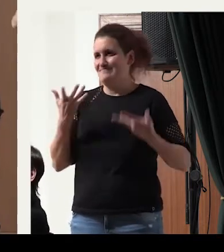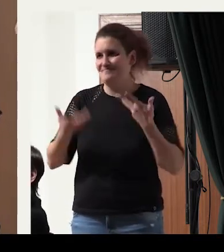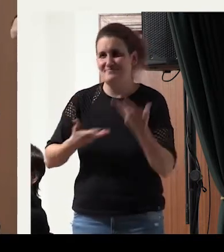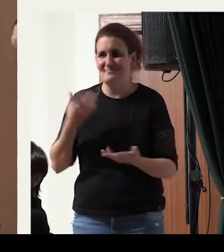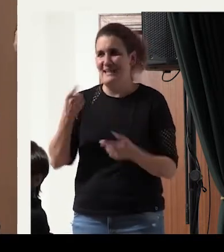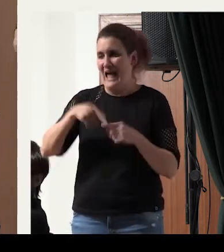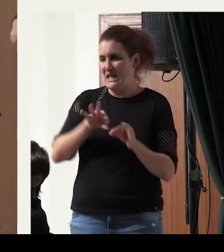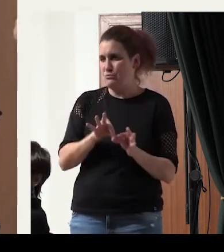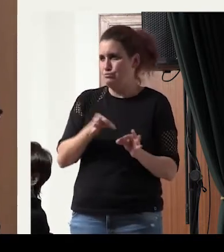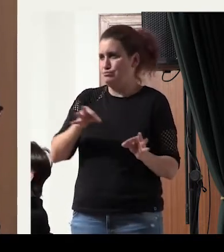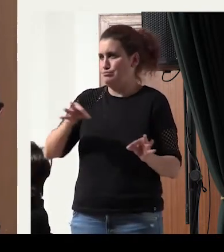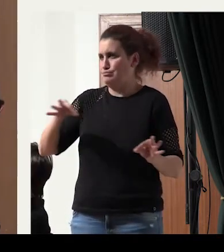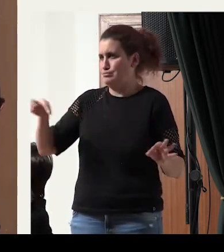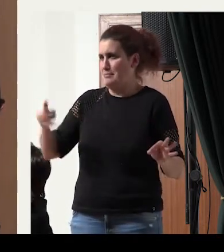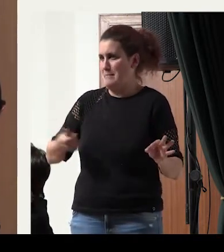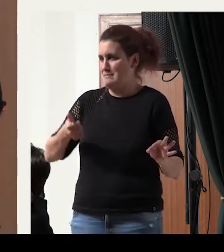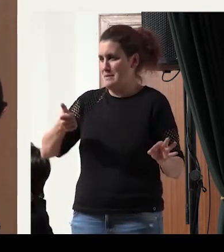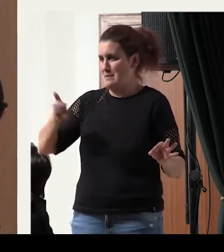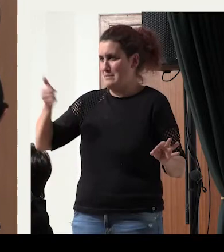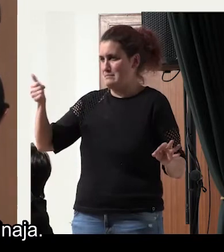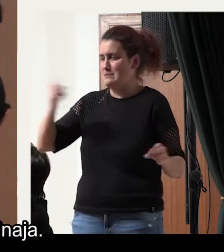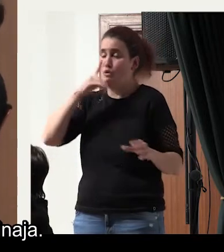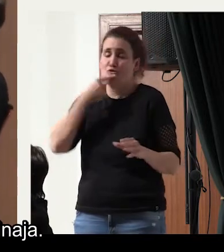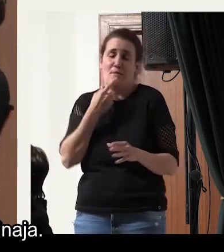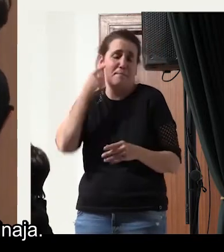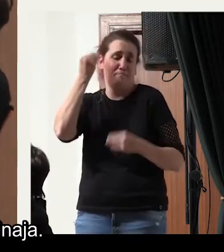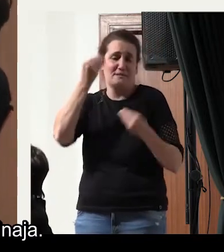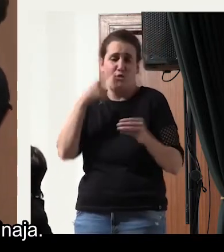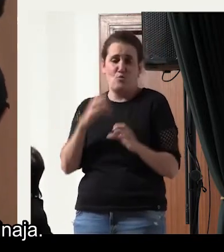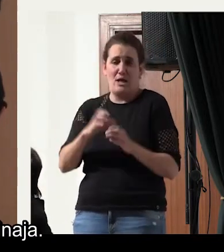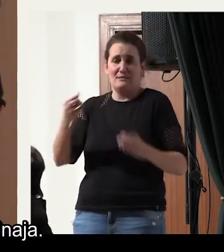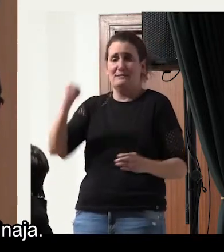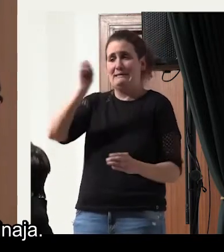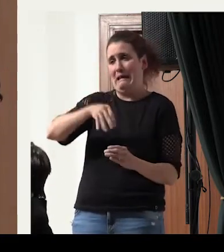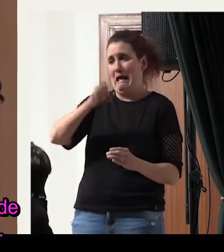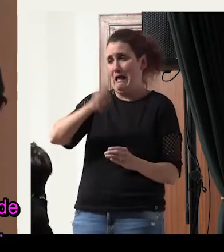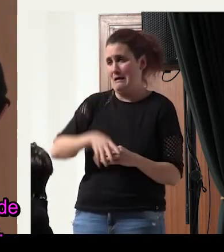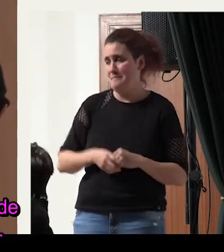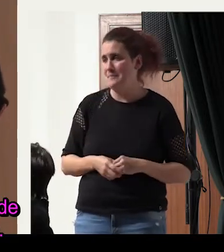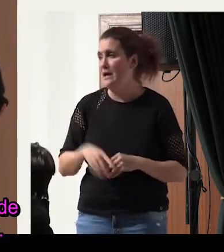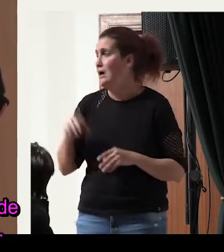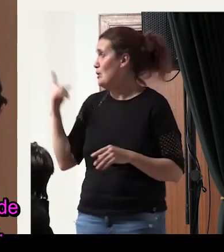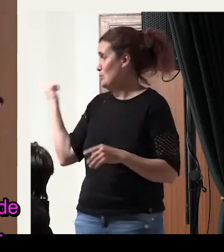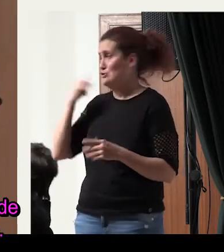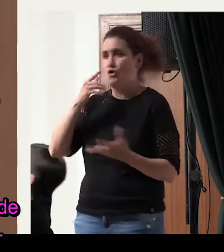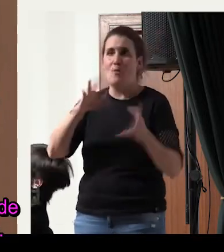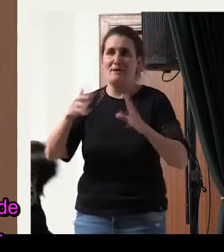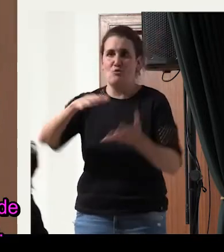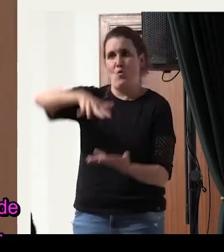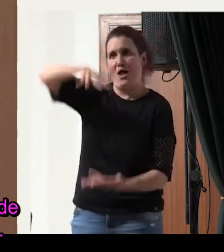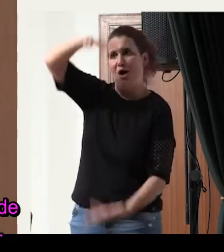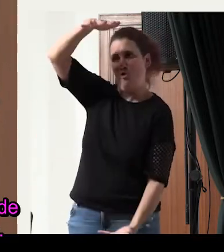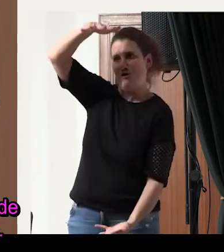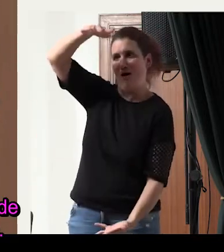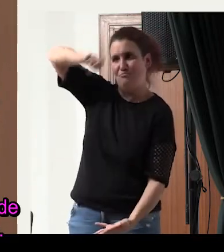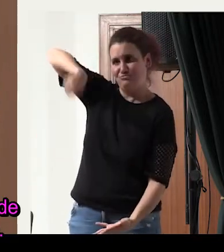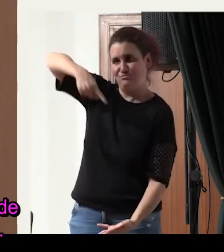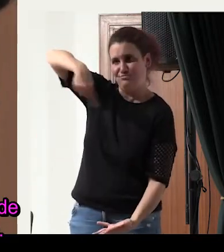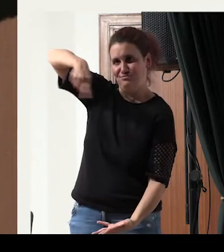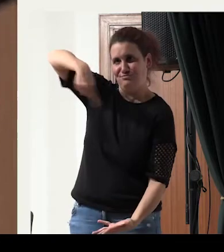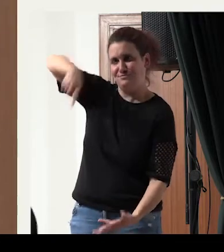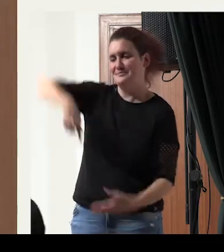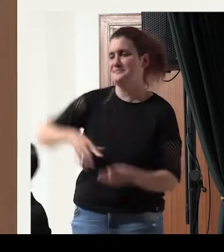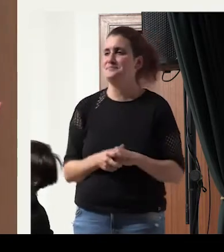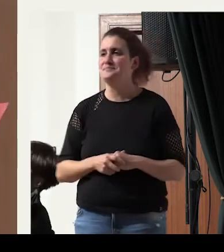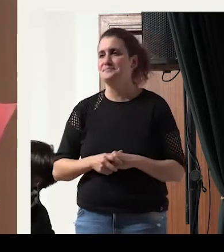O sea, no hay, y de ahí tirar del hilo, ¿no? Por eso había pensado en una tinaja. Pues yo creo que eso se puede convertir en una olla express.